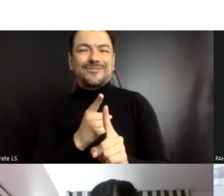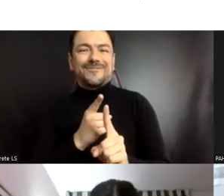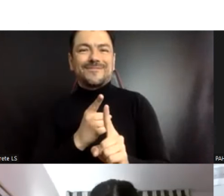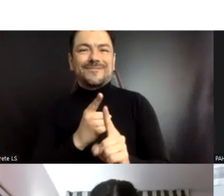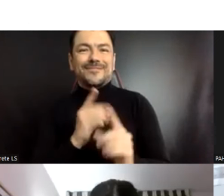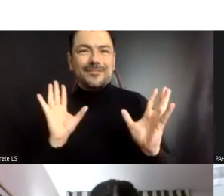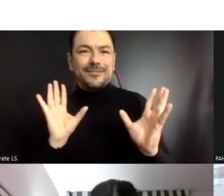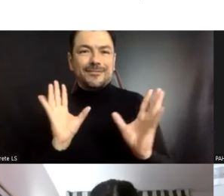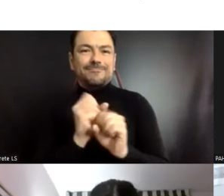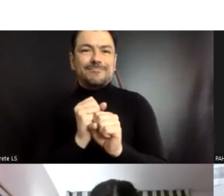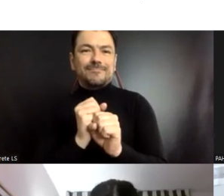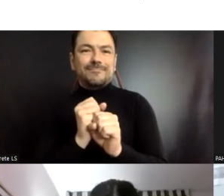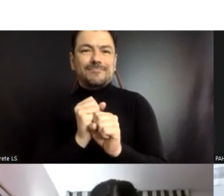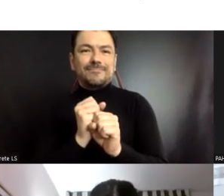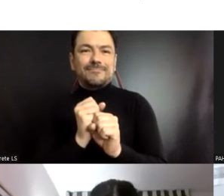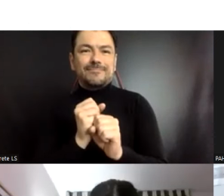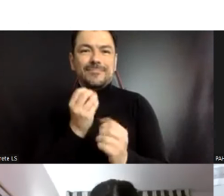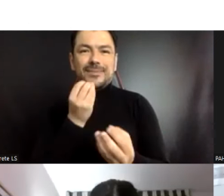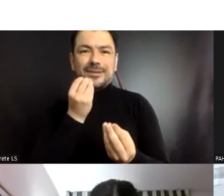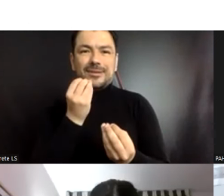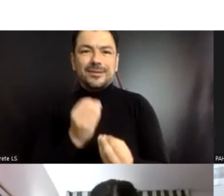No, qué pena con ustedes, no se le oye bien.